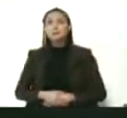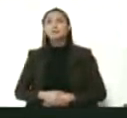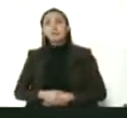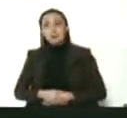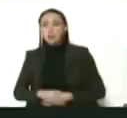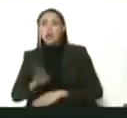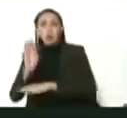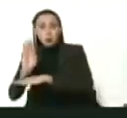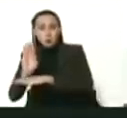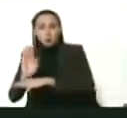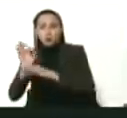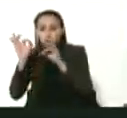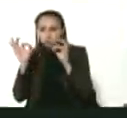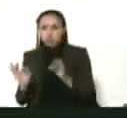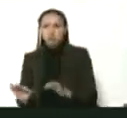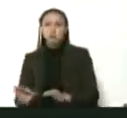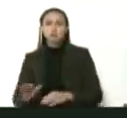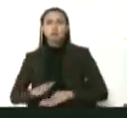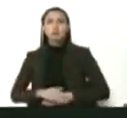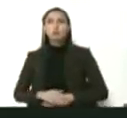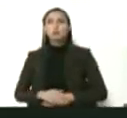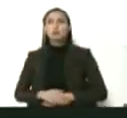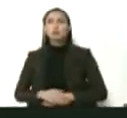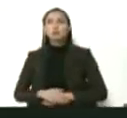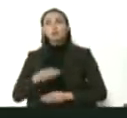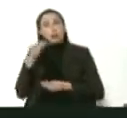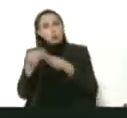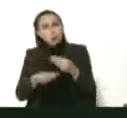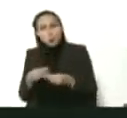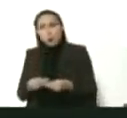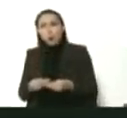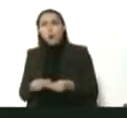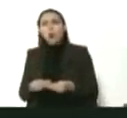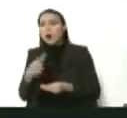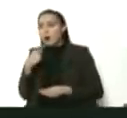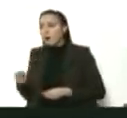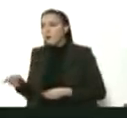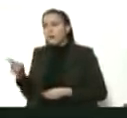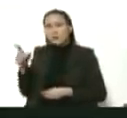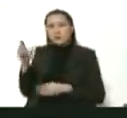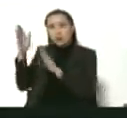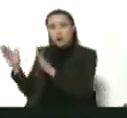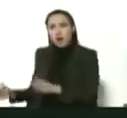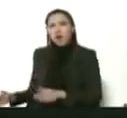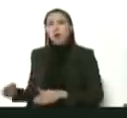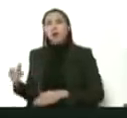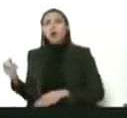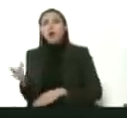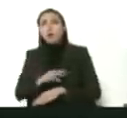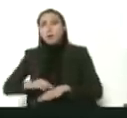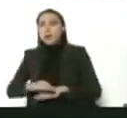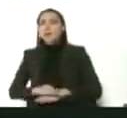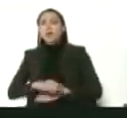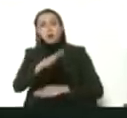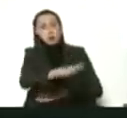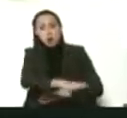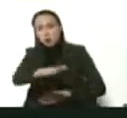seguros. Pero dedicados, como dice Ernesto Villegas, a los niños y a las niñas.